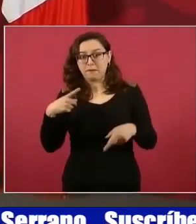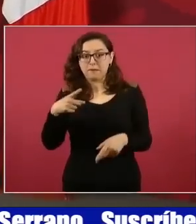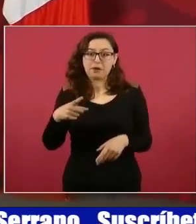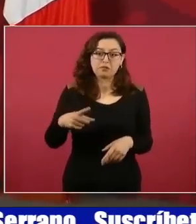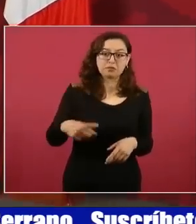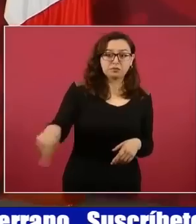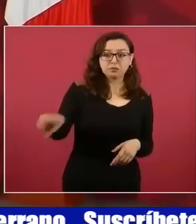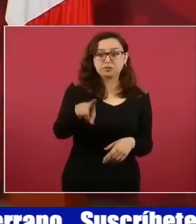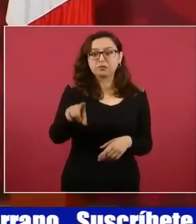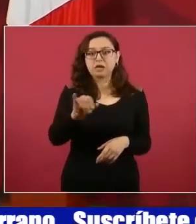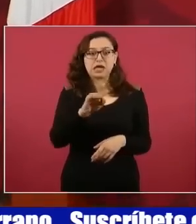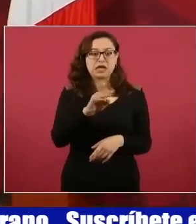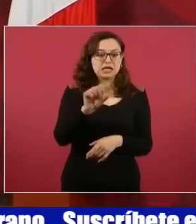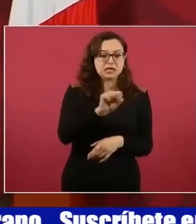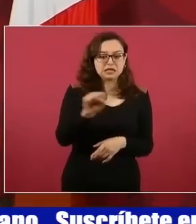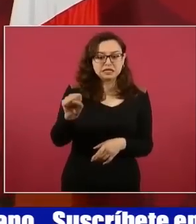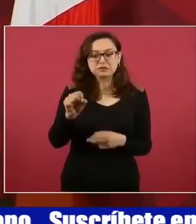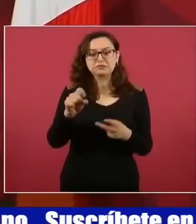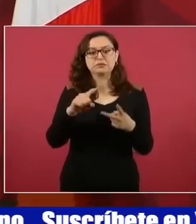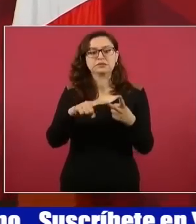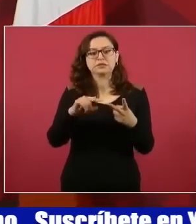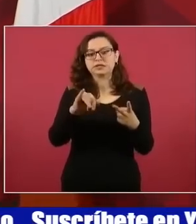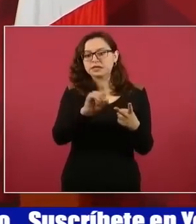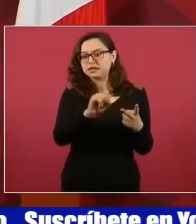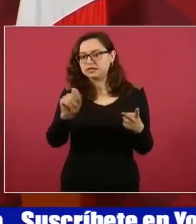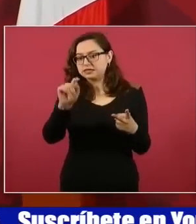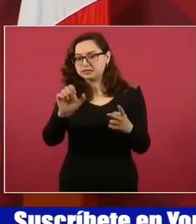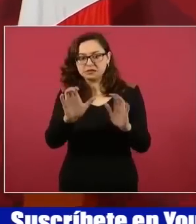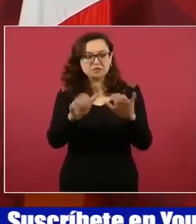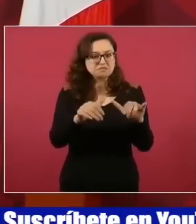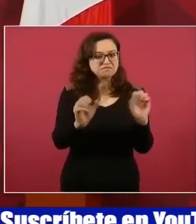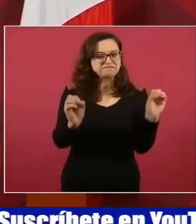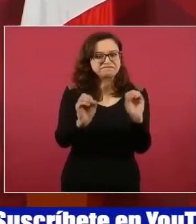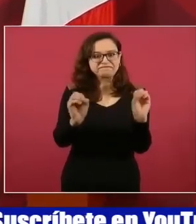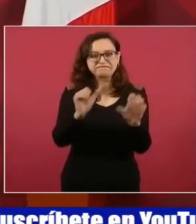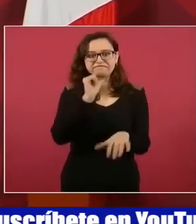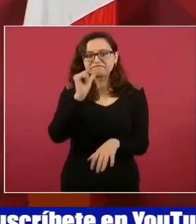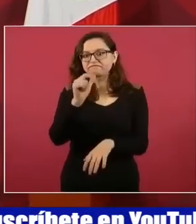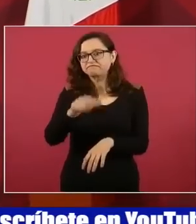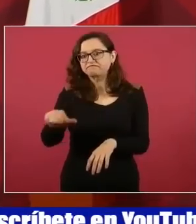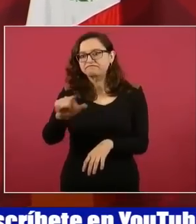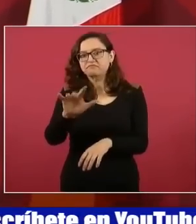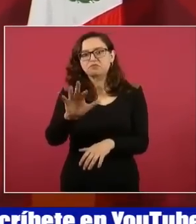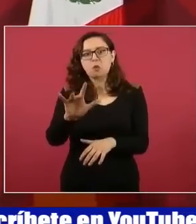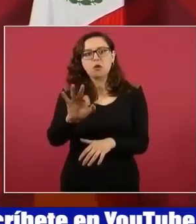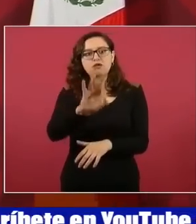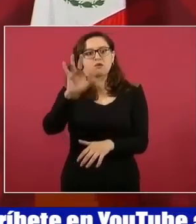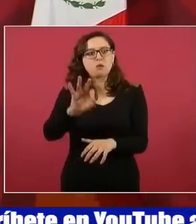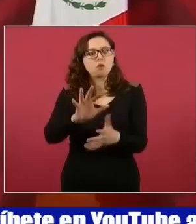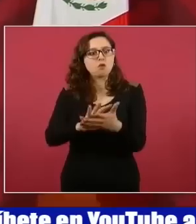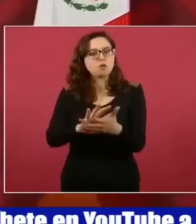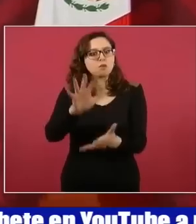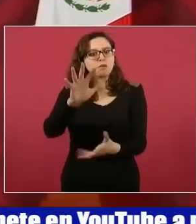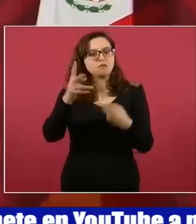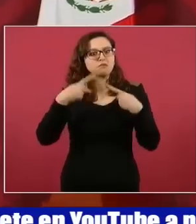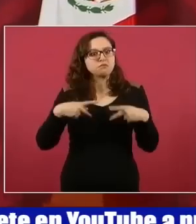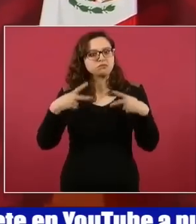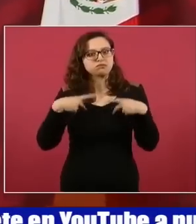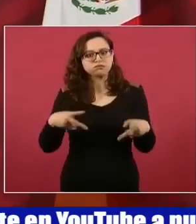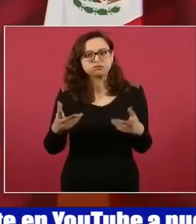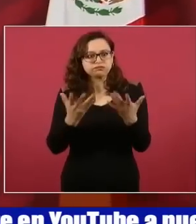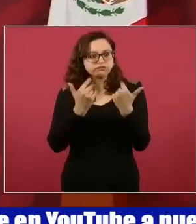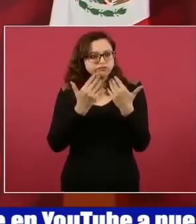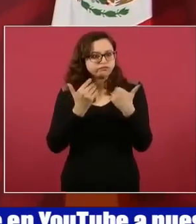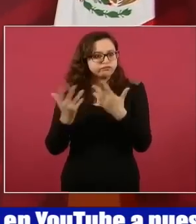menciona que Anabel Hernández y Ricardo Alemán no se midieron con su fuente de Palacio. Échalo, Ceci, para seguir